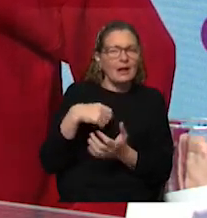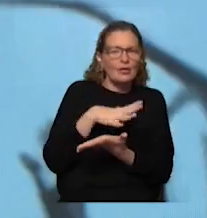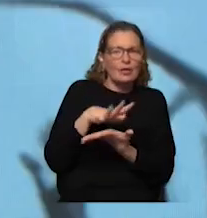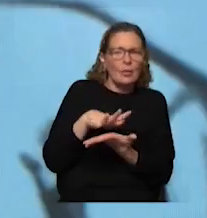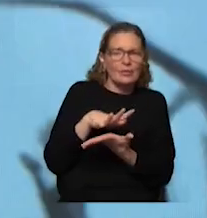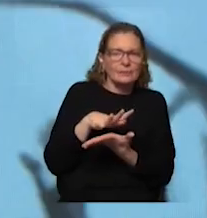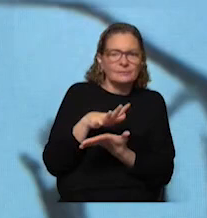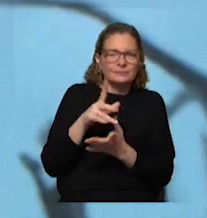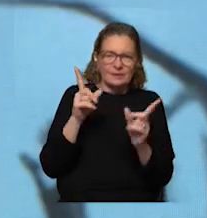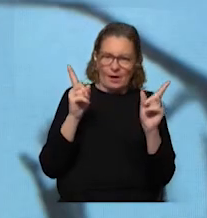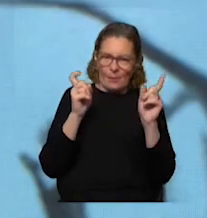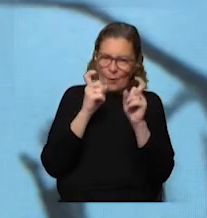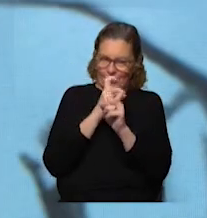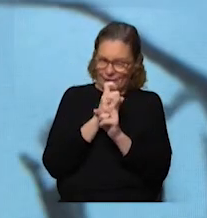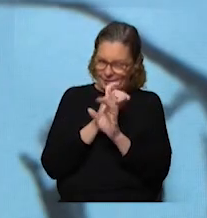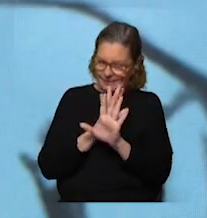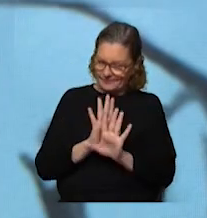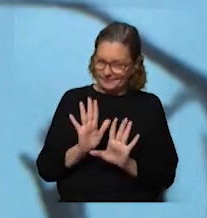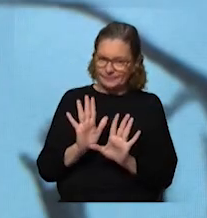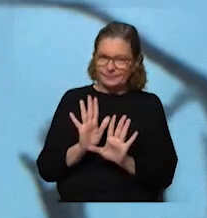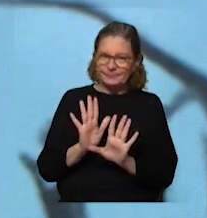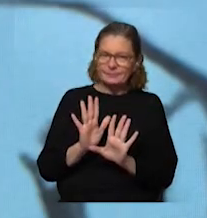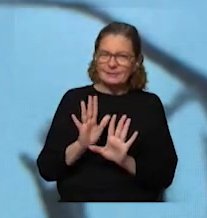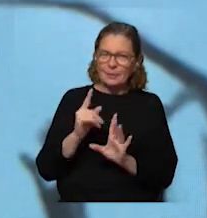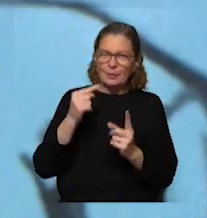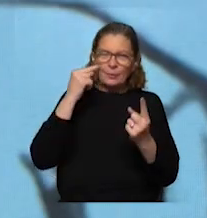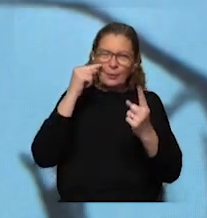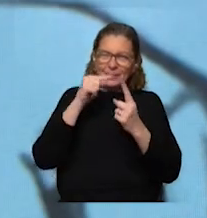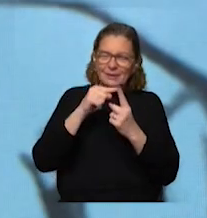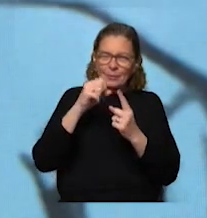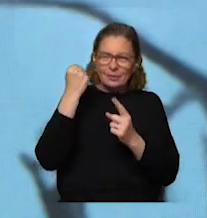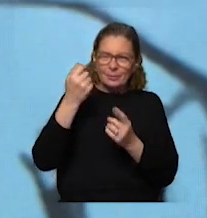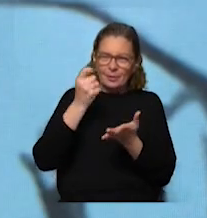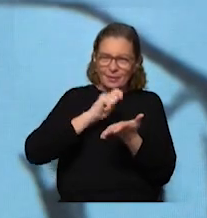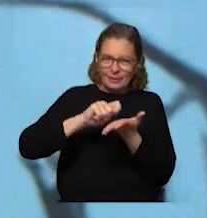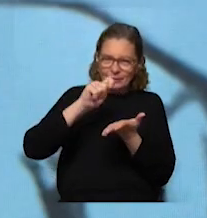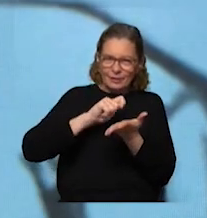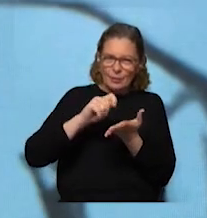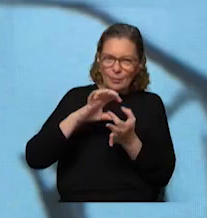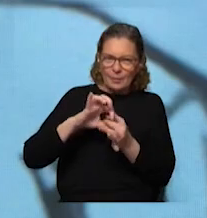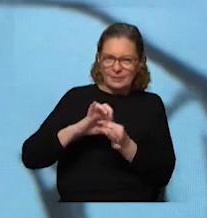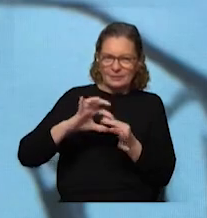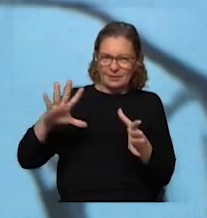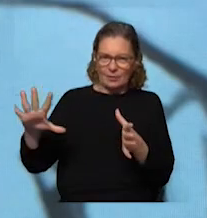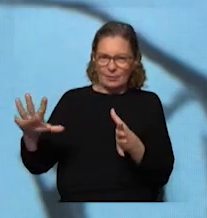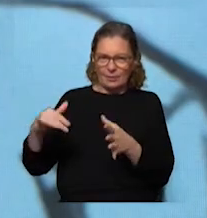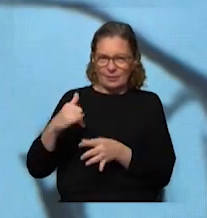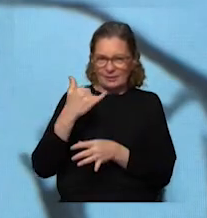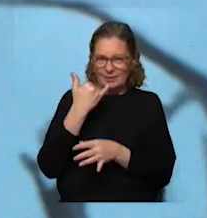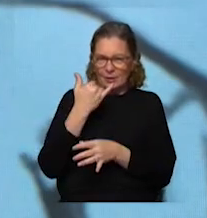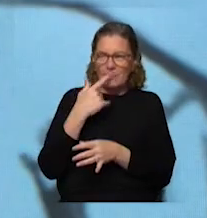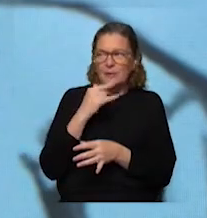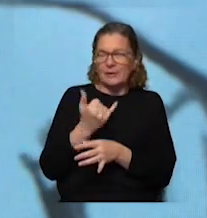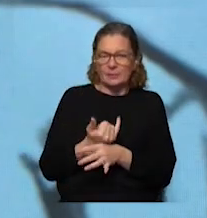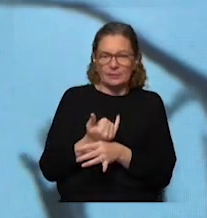es muy difícil y fue un reto por ejemplo Al momento de escribir como decir cómo me desconecto y me desenchufo un rato el celular ponele